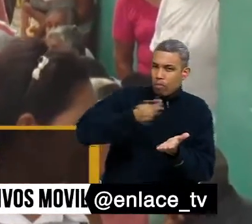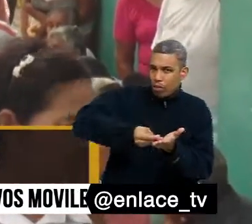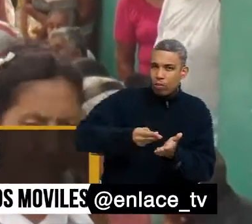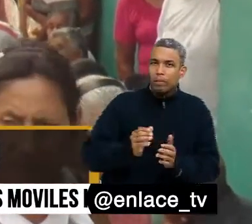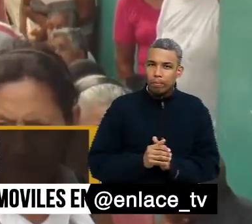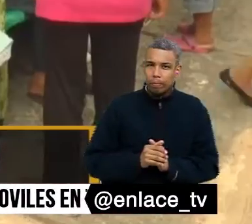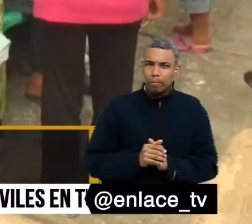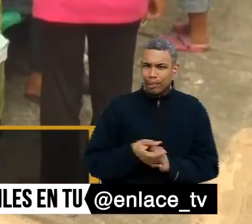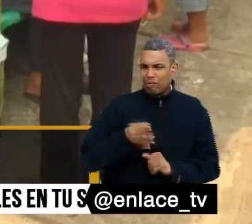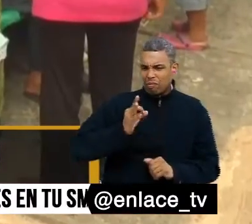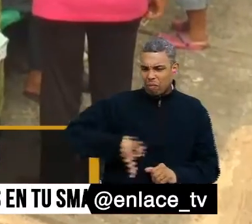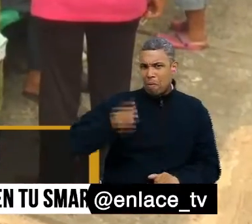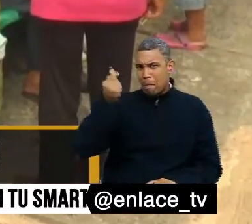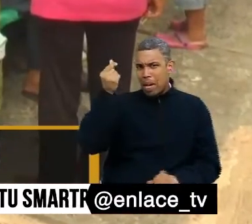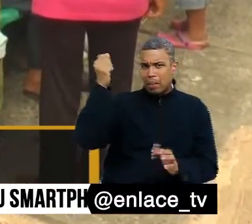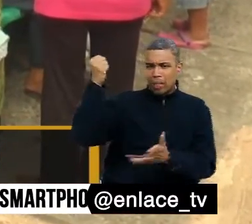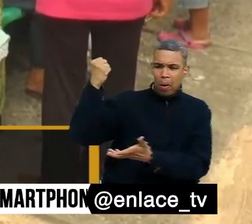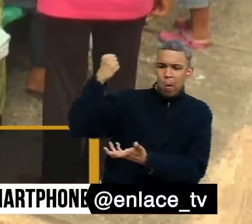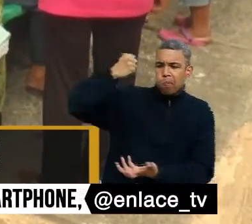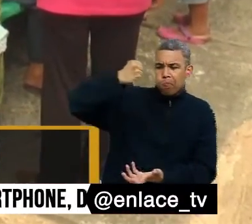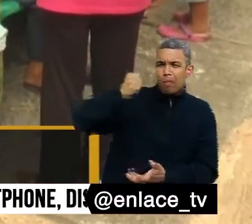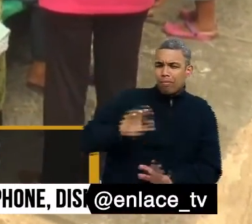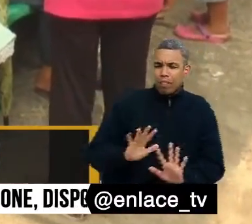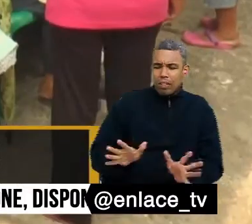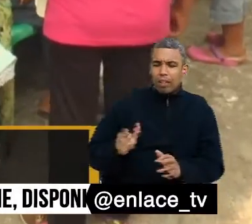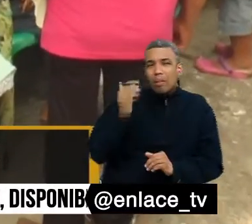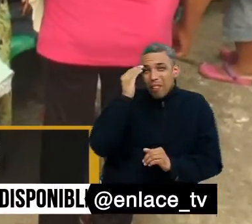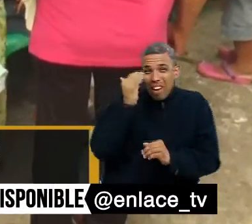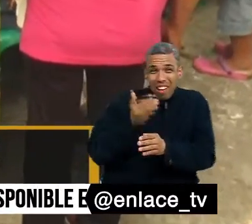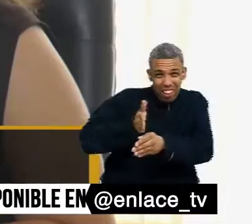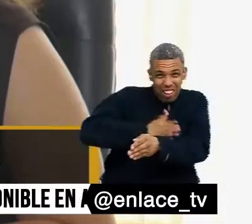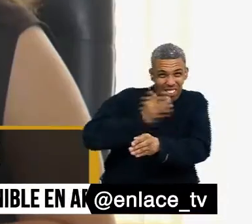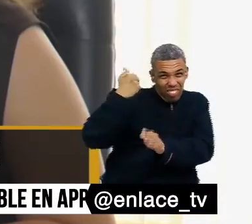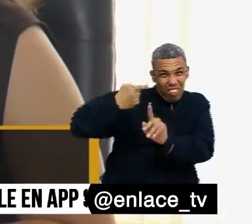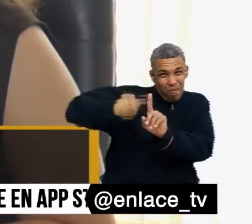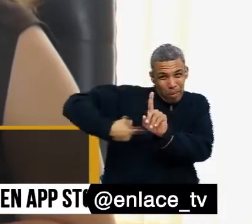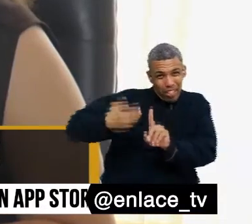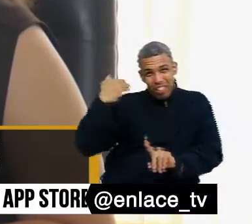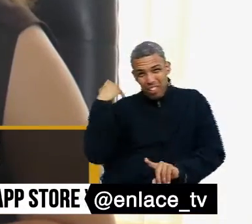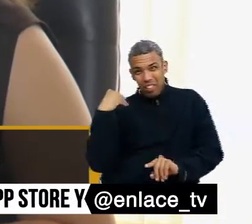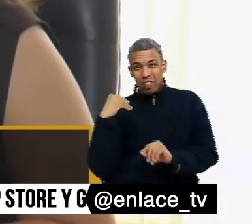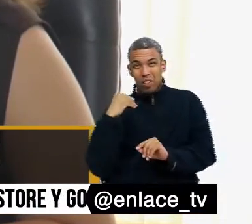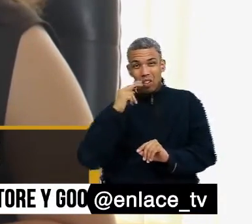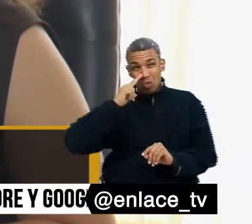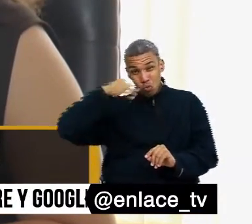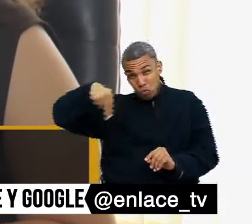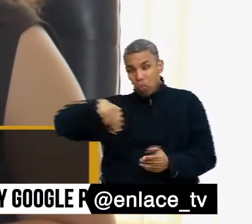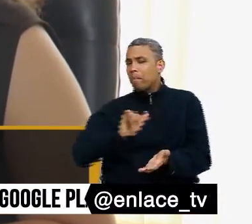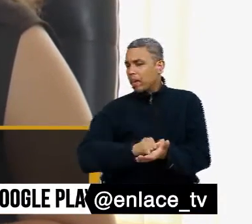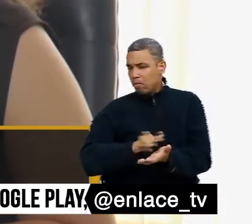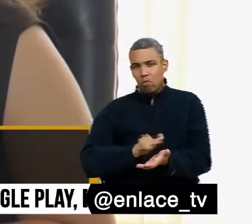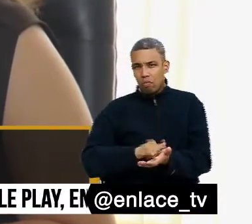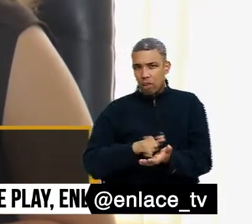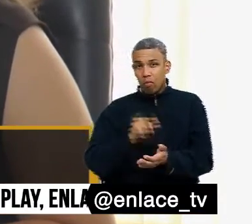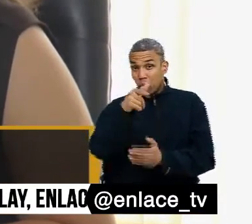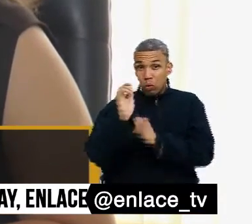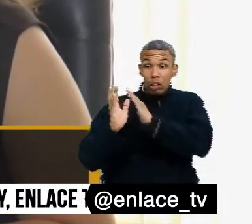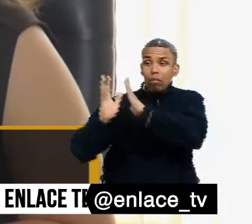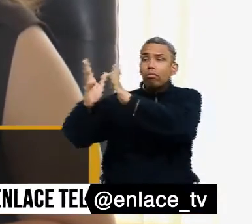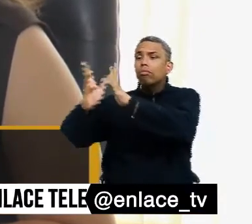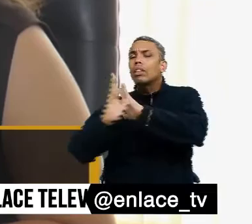están garantizados y se encuentran habilitados los mismos puntos de pago. Sí, el día de mañana, 6 de julio, iniciamos el pago de